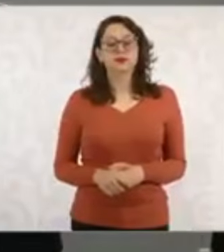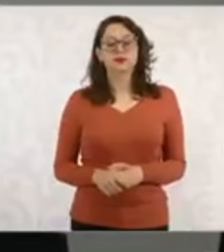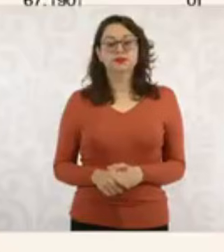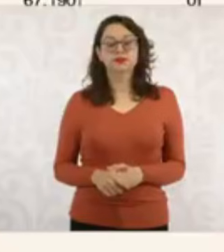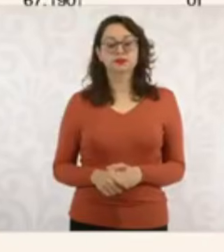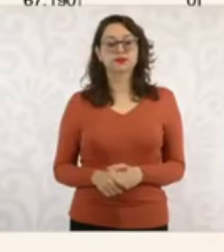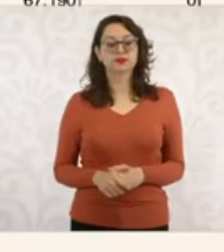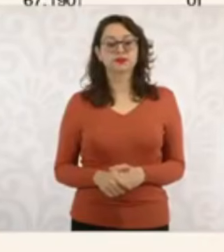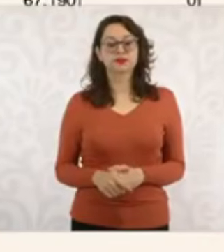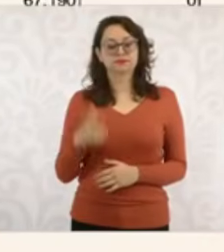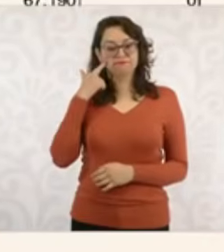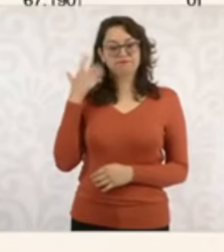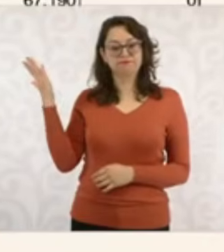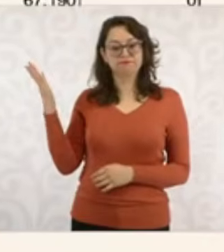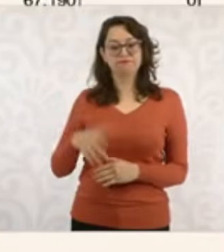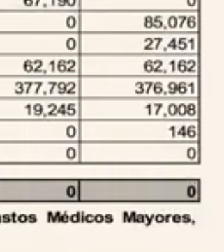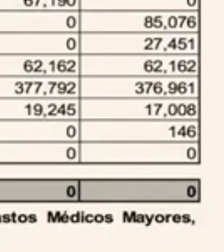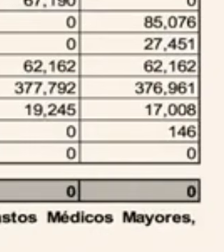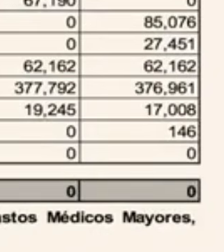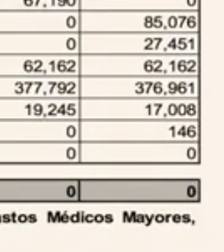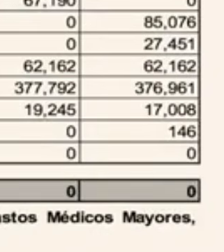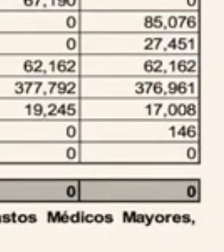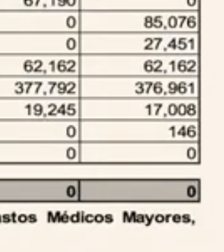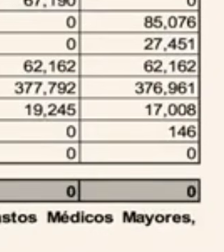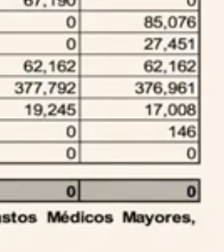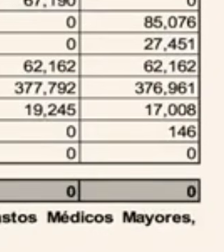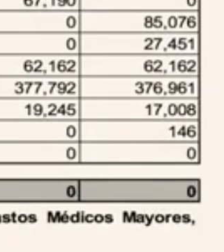Fíjense los ministros de la Corte, ¿no?